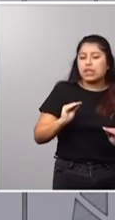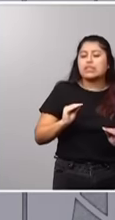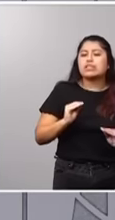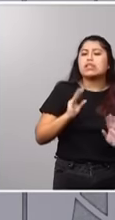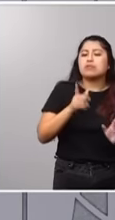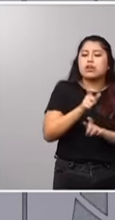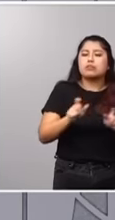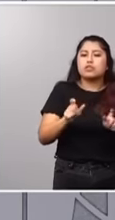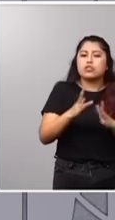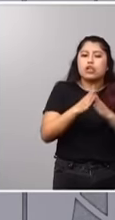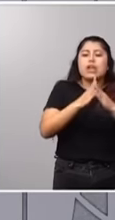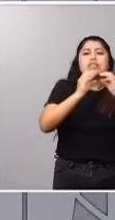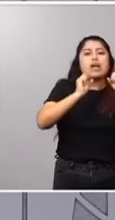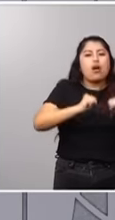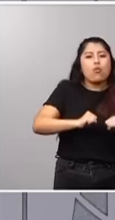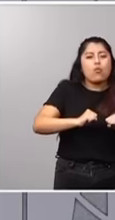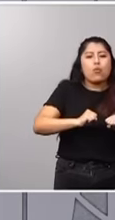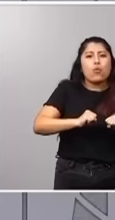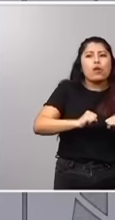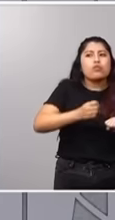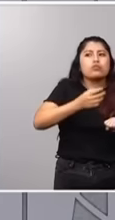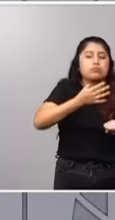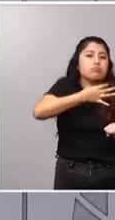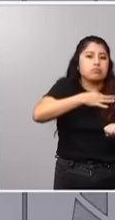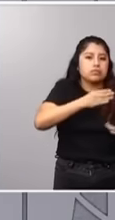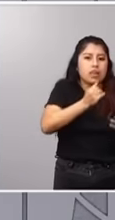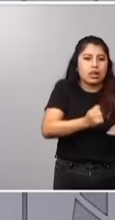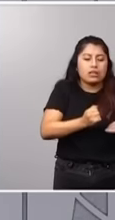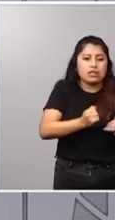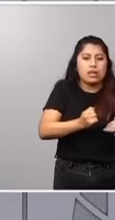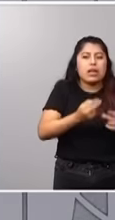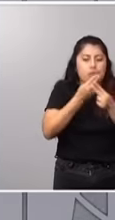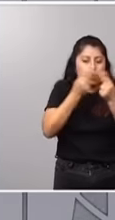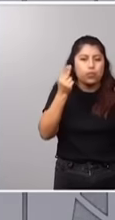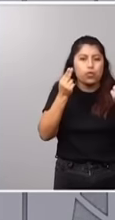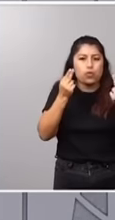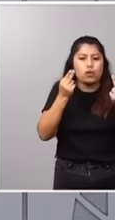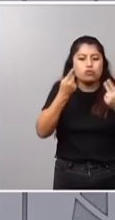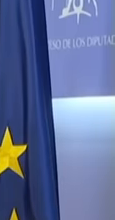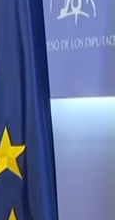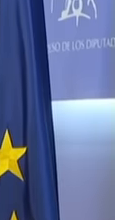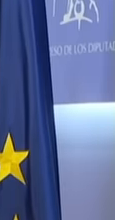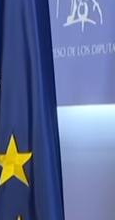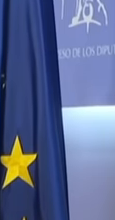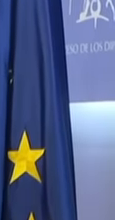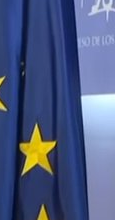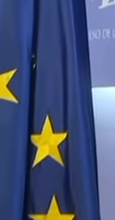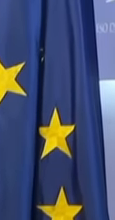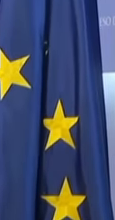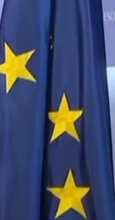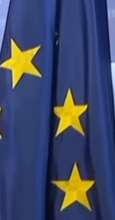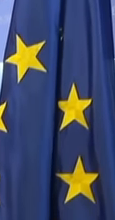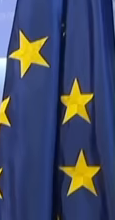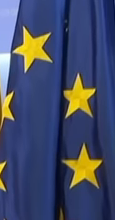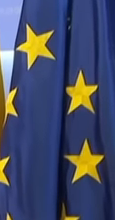se le presente la zarzuela. Yo creo que Su Majestad el Rey, y además tengo bastantes fuentes de información muy cercanas a la Casa Real que nos lo confirman día tras día, está